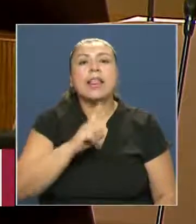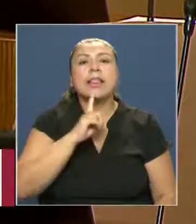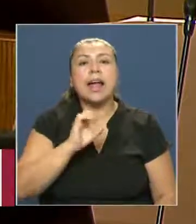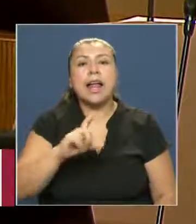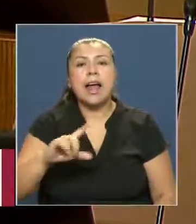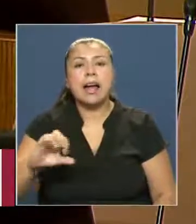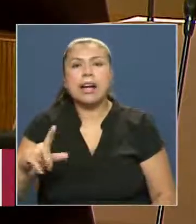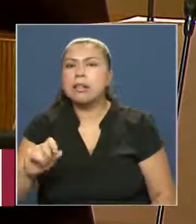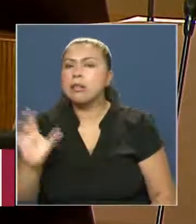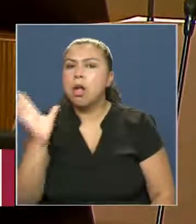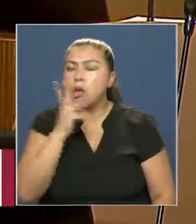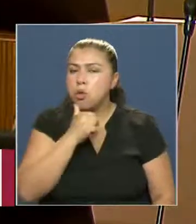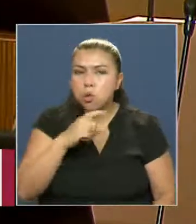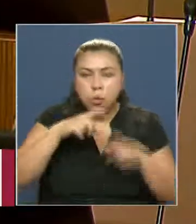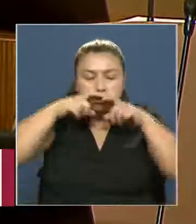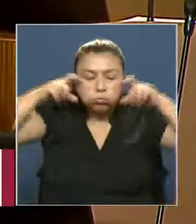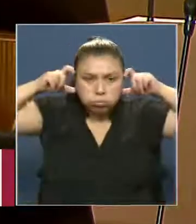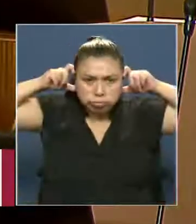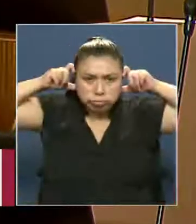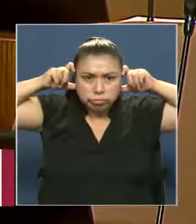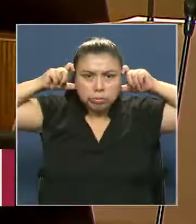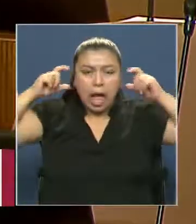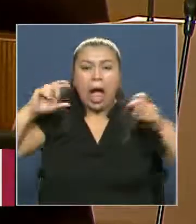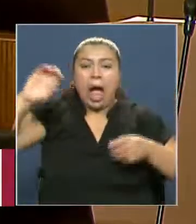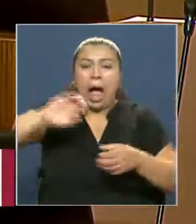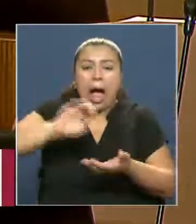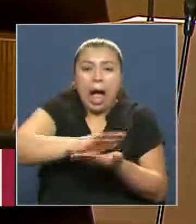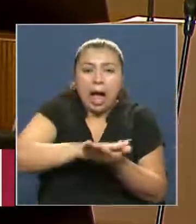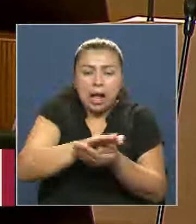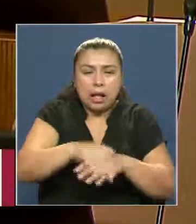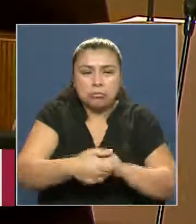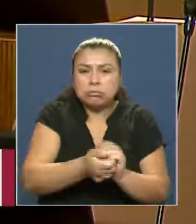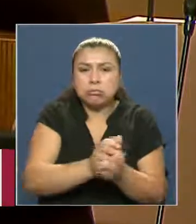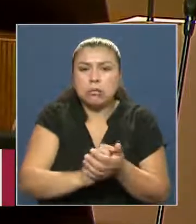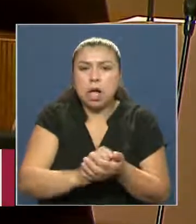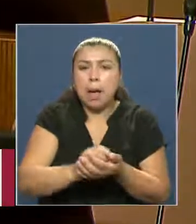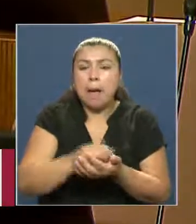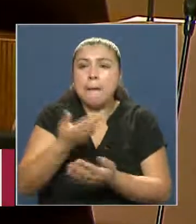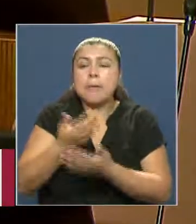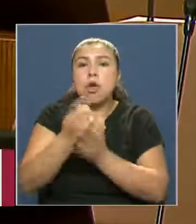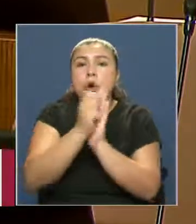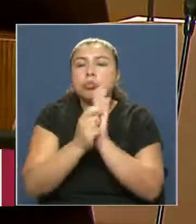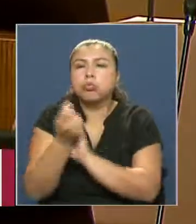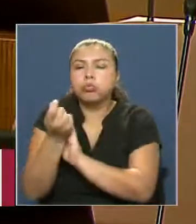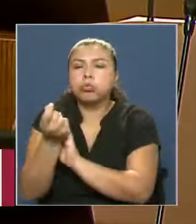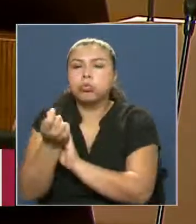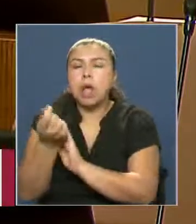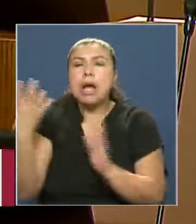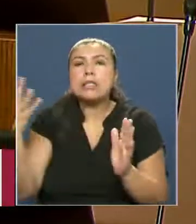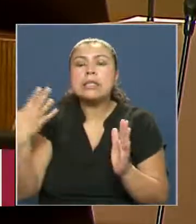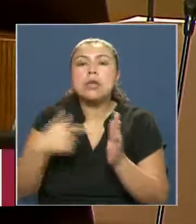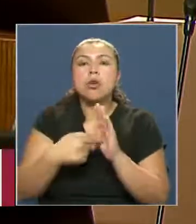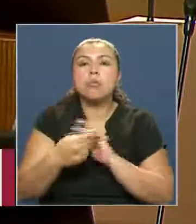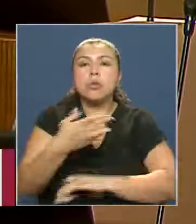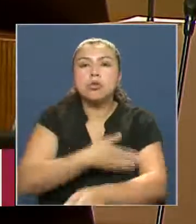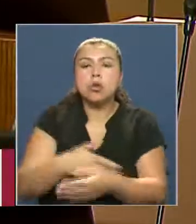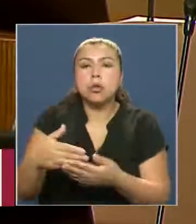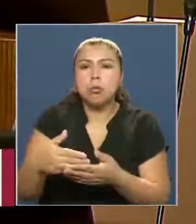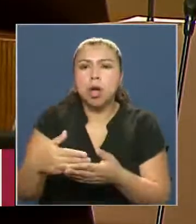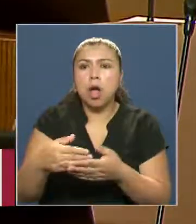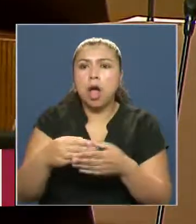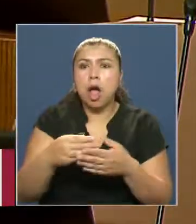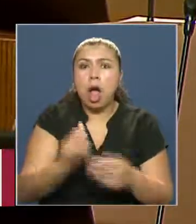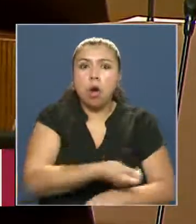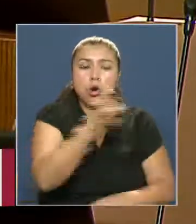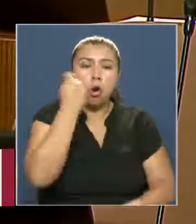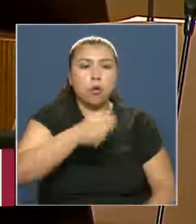día ni mascarillas ni alcohol gel. Solicitó una compra y una cotización más de 5 millones de pesos. Le cobran al propio cuerpo